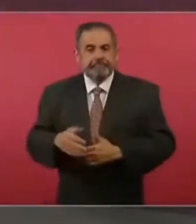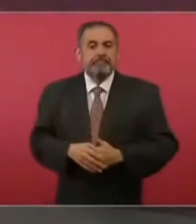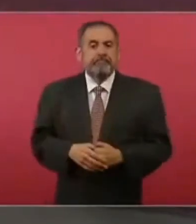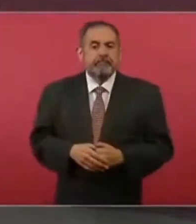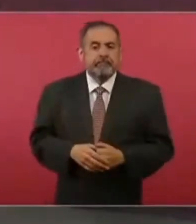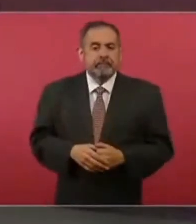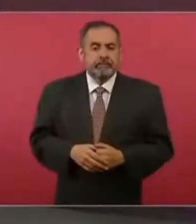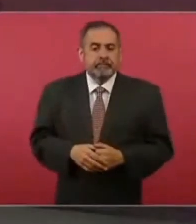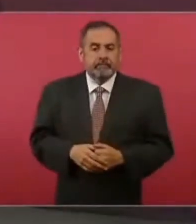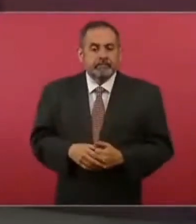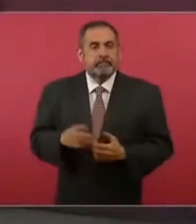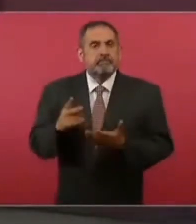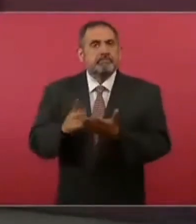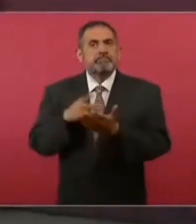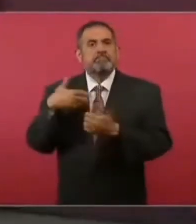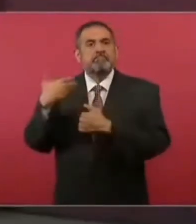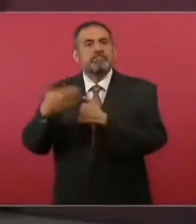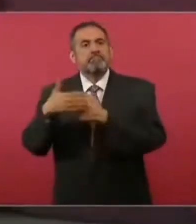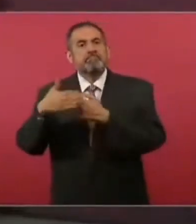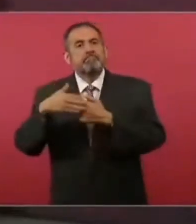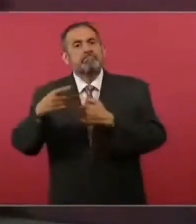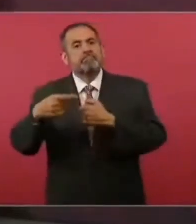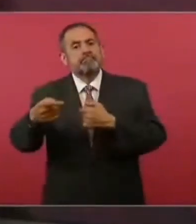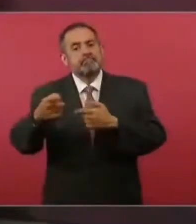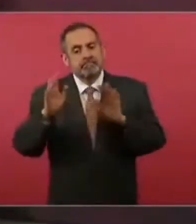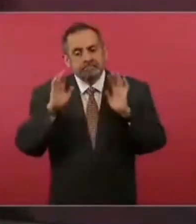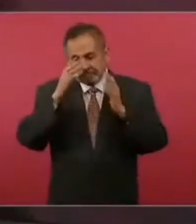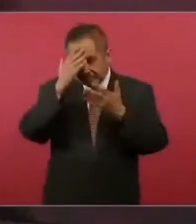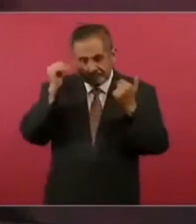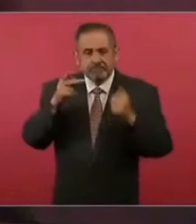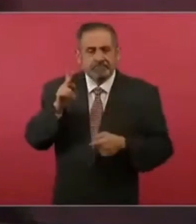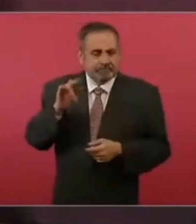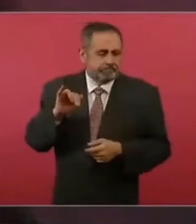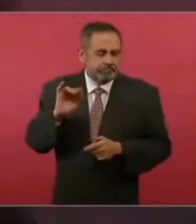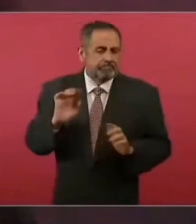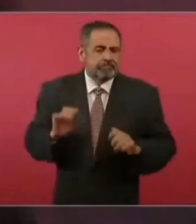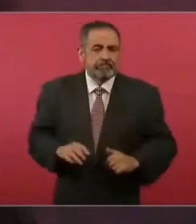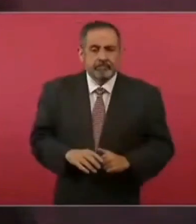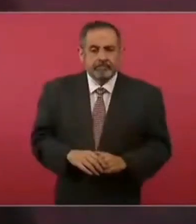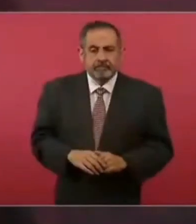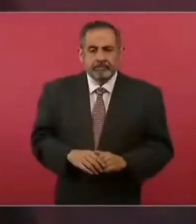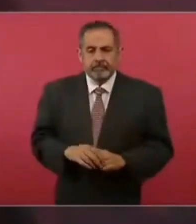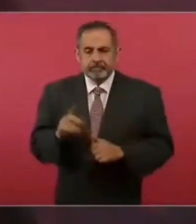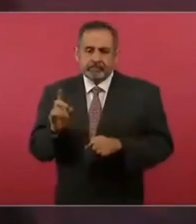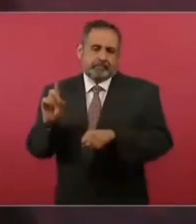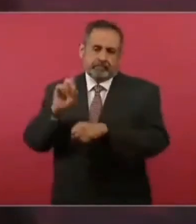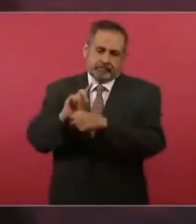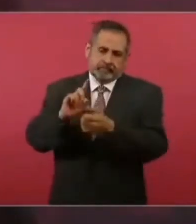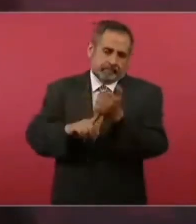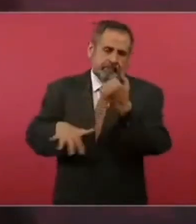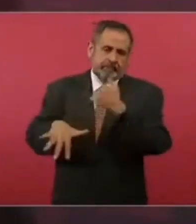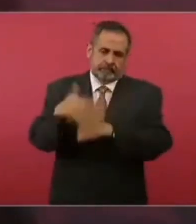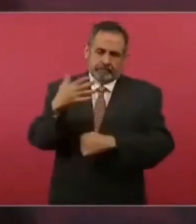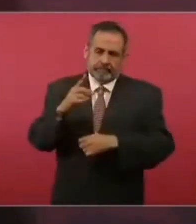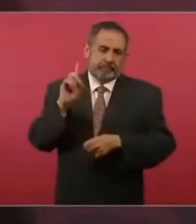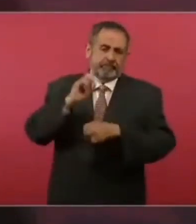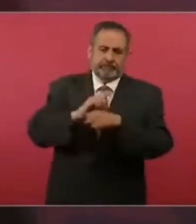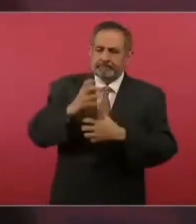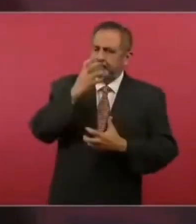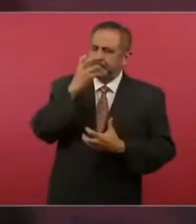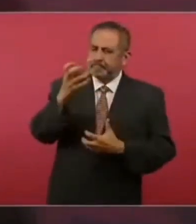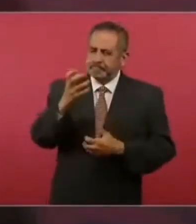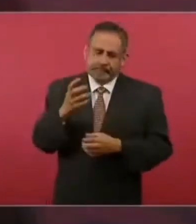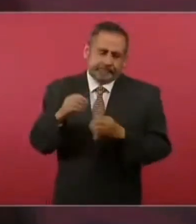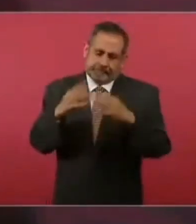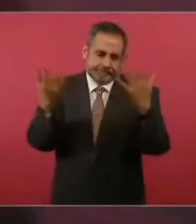Entonces no sé cuántas veces más. Sí, desde luego el día 15, que es el grito,